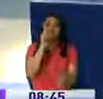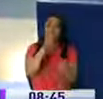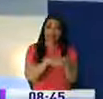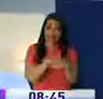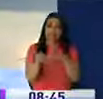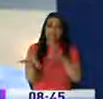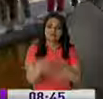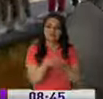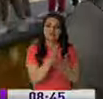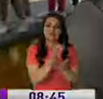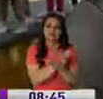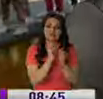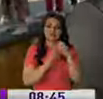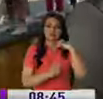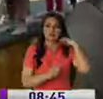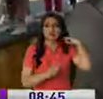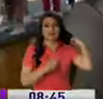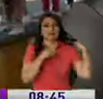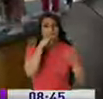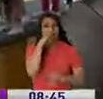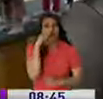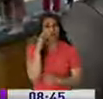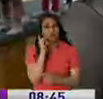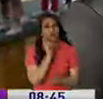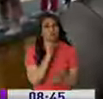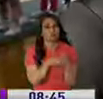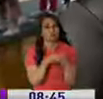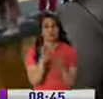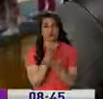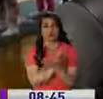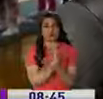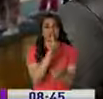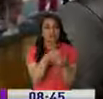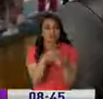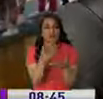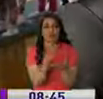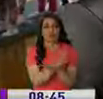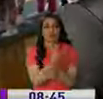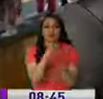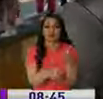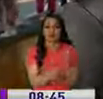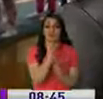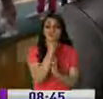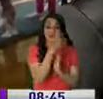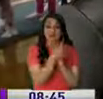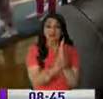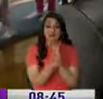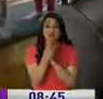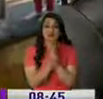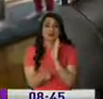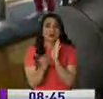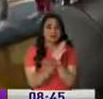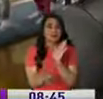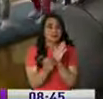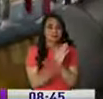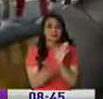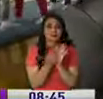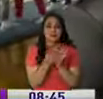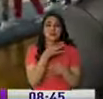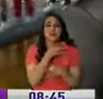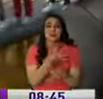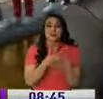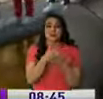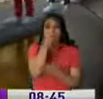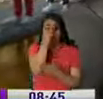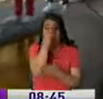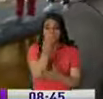estas actividades. Y casi todos los niños se repiten los cursos vacacionales, a veces hasta los 3 módulos, porque todo lo que aprenden aquí les sirve